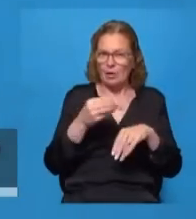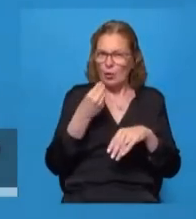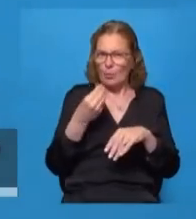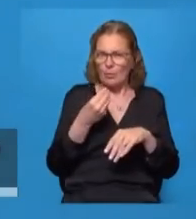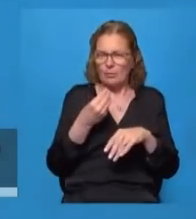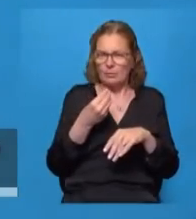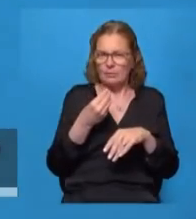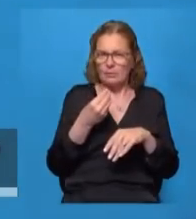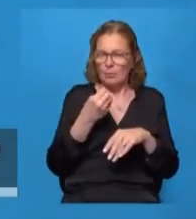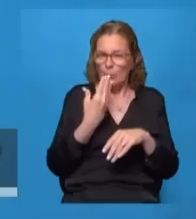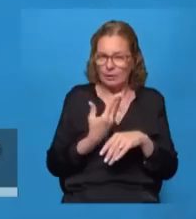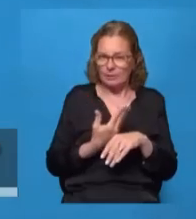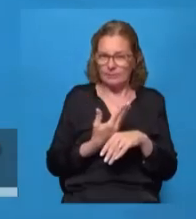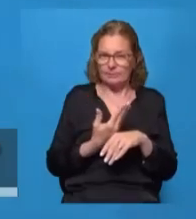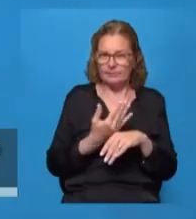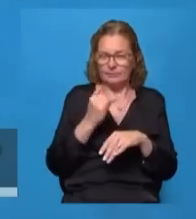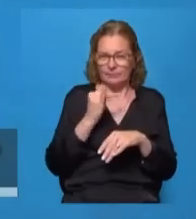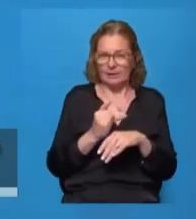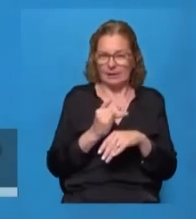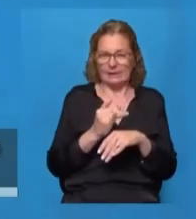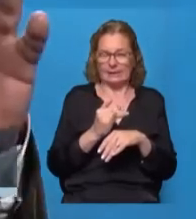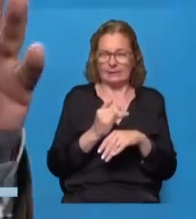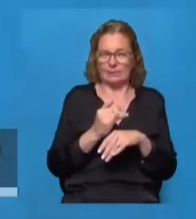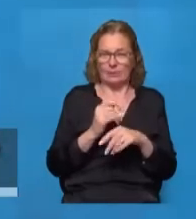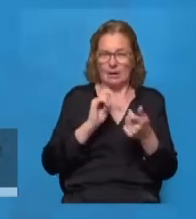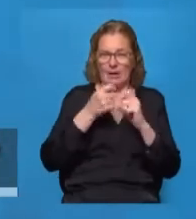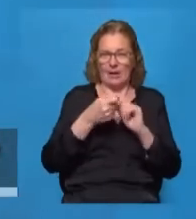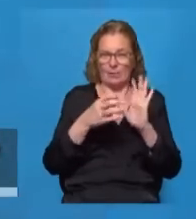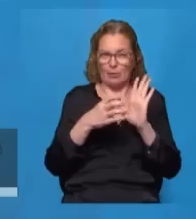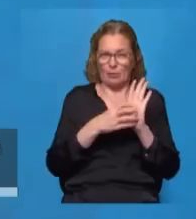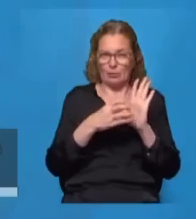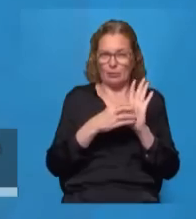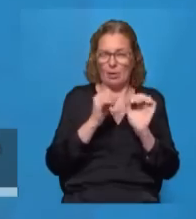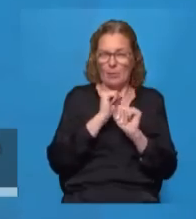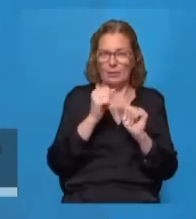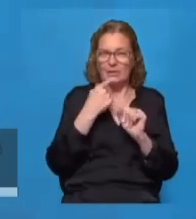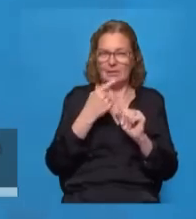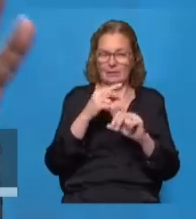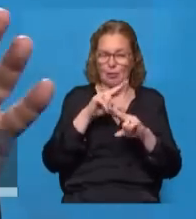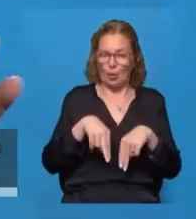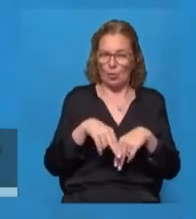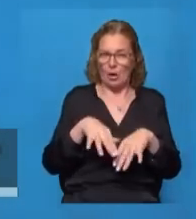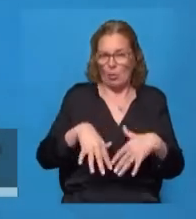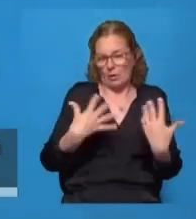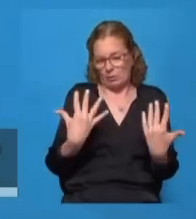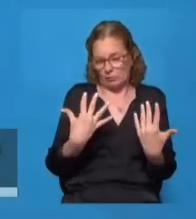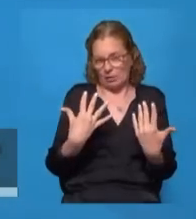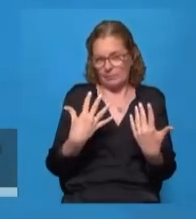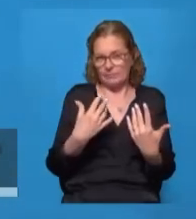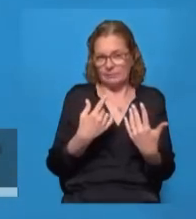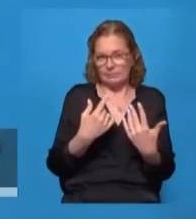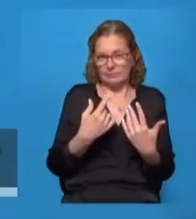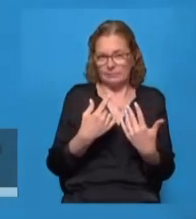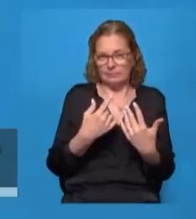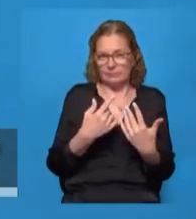a Bueno sí la una reforma constitucional puede puede declarar nula cualquier cosa prácticamente